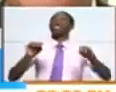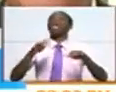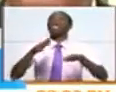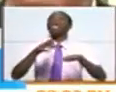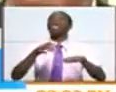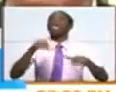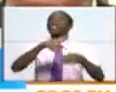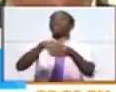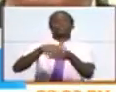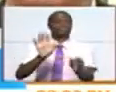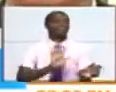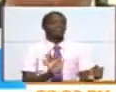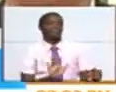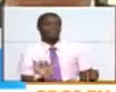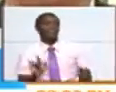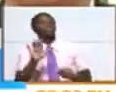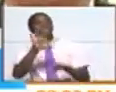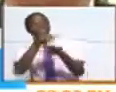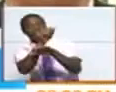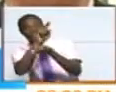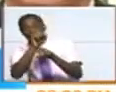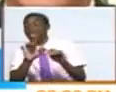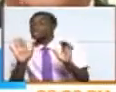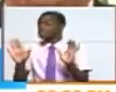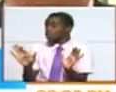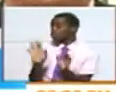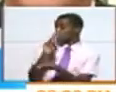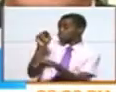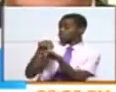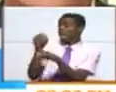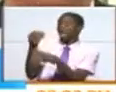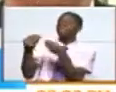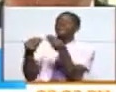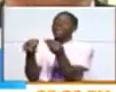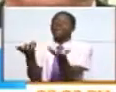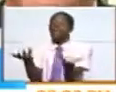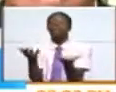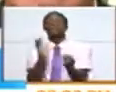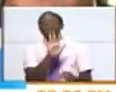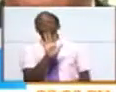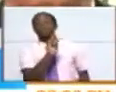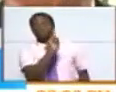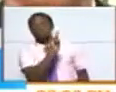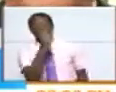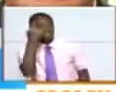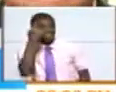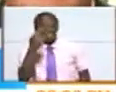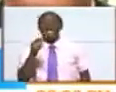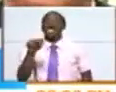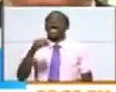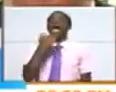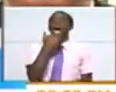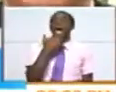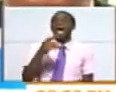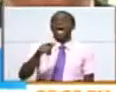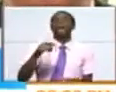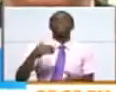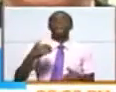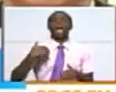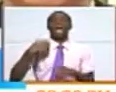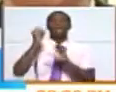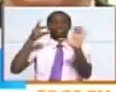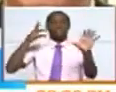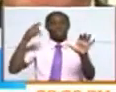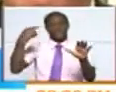haber convocado y haber participado en ellas es las elecciones de Amazonas, porque hay 3 diputados